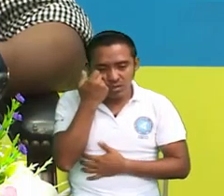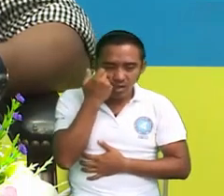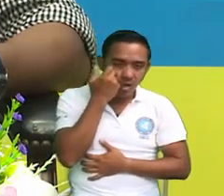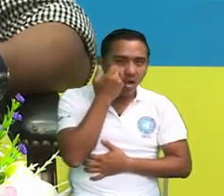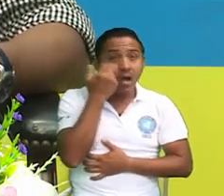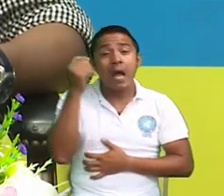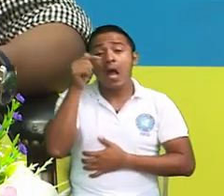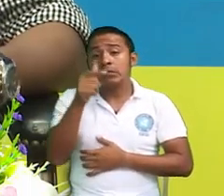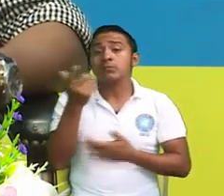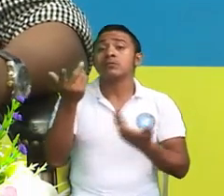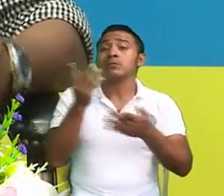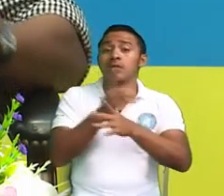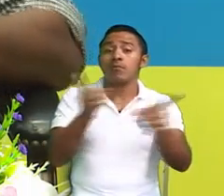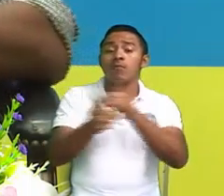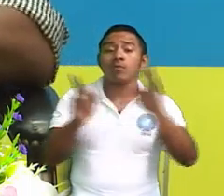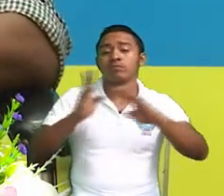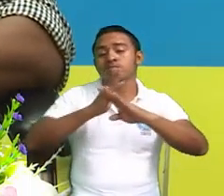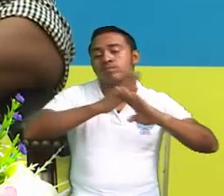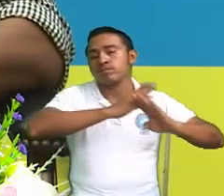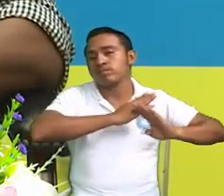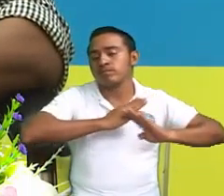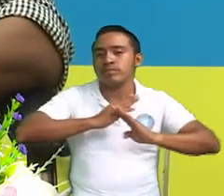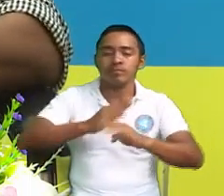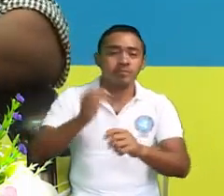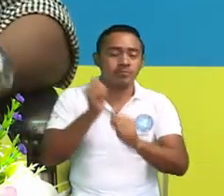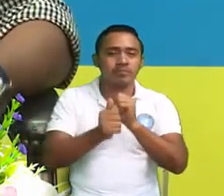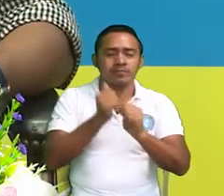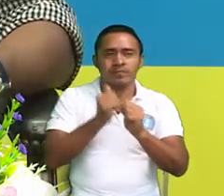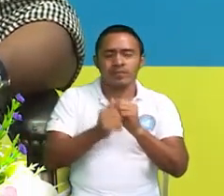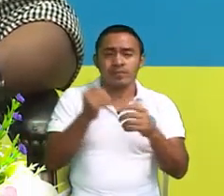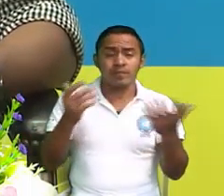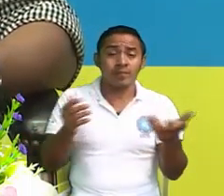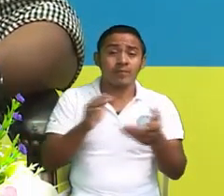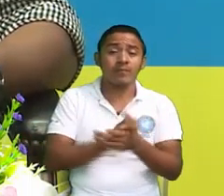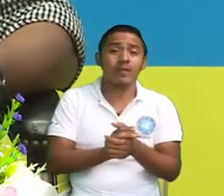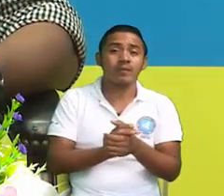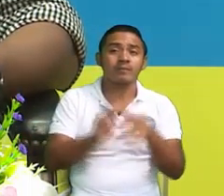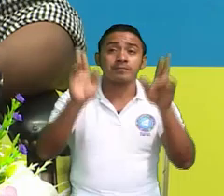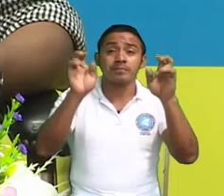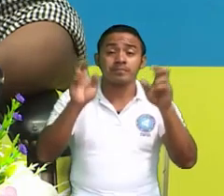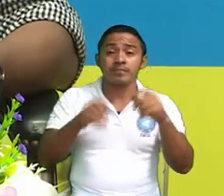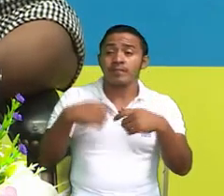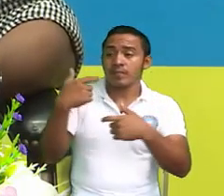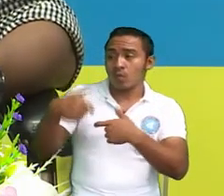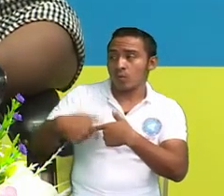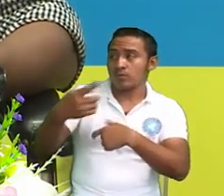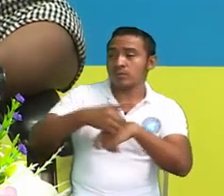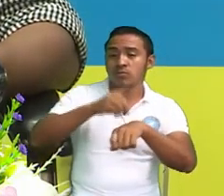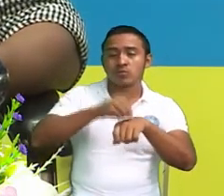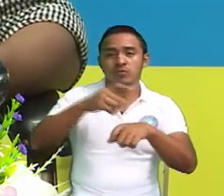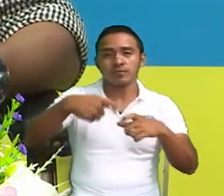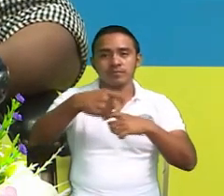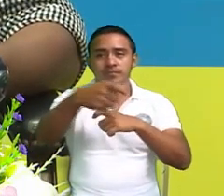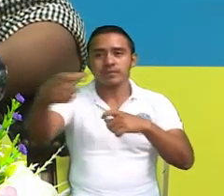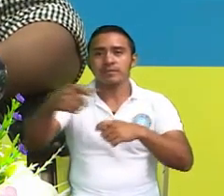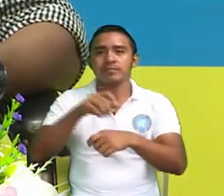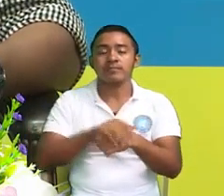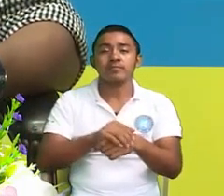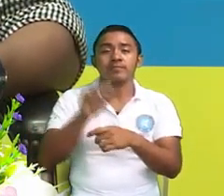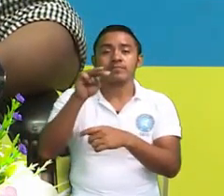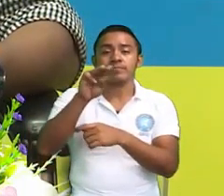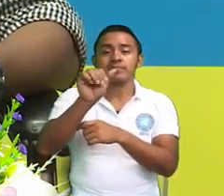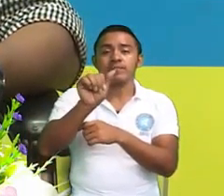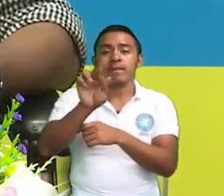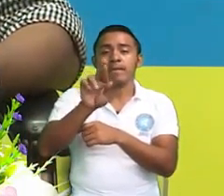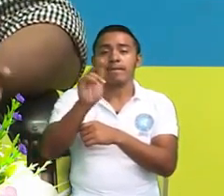medidas para prevenir las intoxicaciones alimentarias. Para hablar de este tema hemos invitado a la doctora Mar